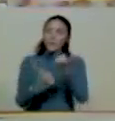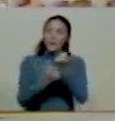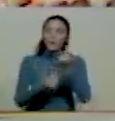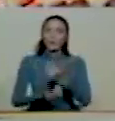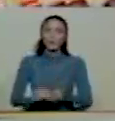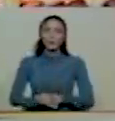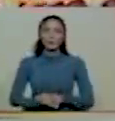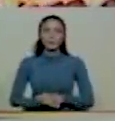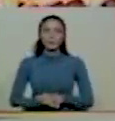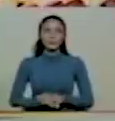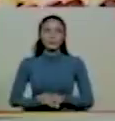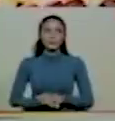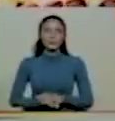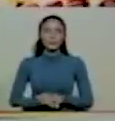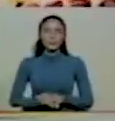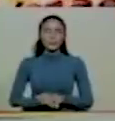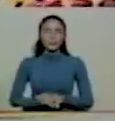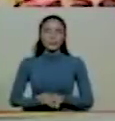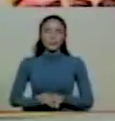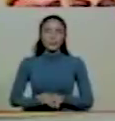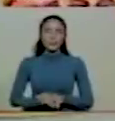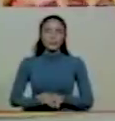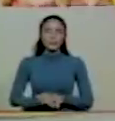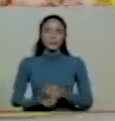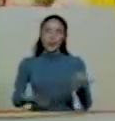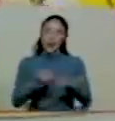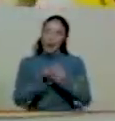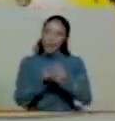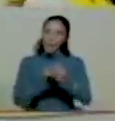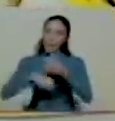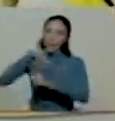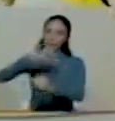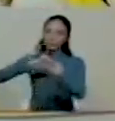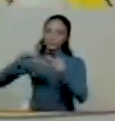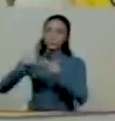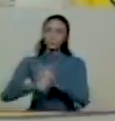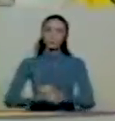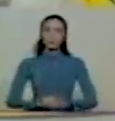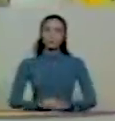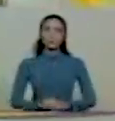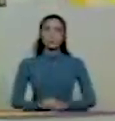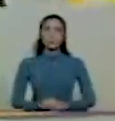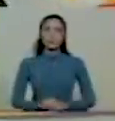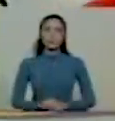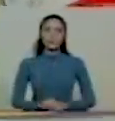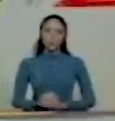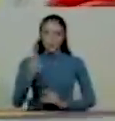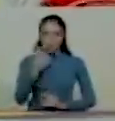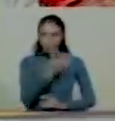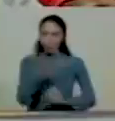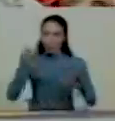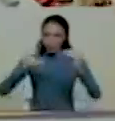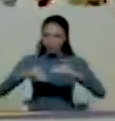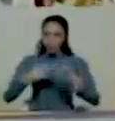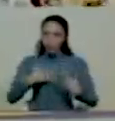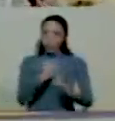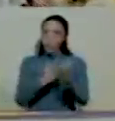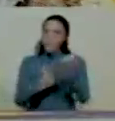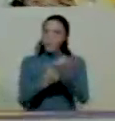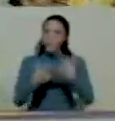y de amor. Regresemos el amor que se nos ha dado. ¿Ustedes están de acuerdo conmigo?